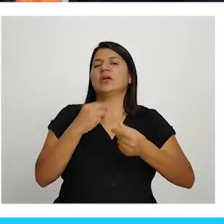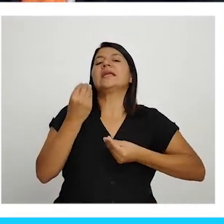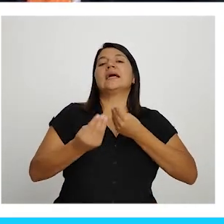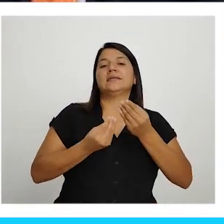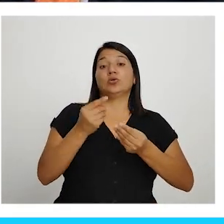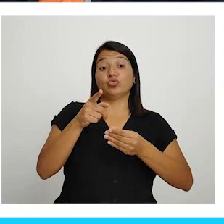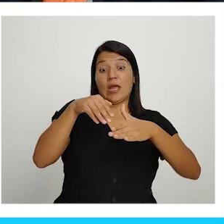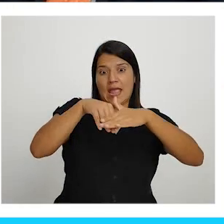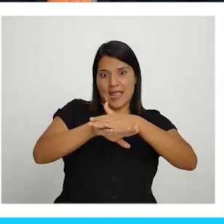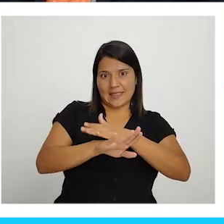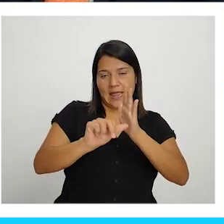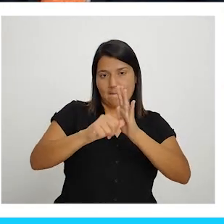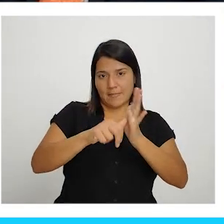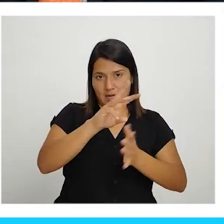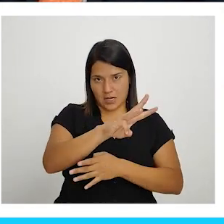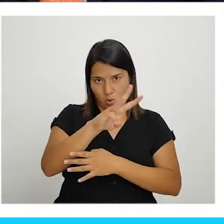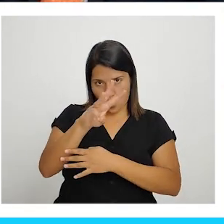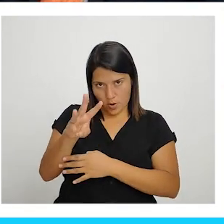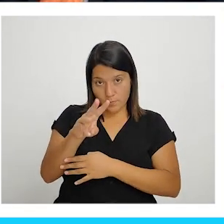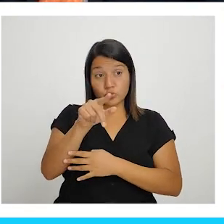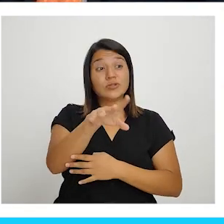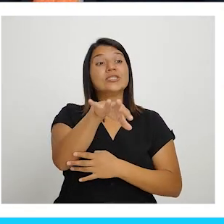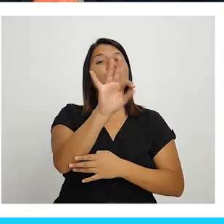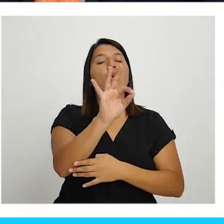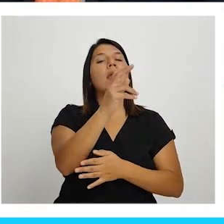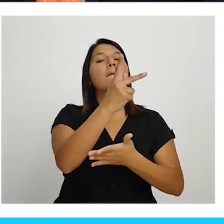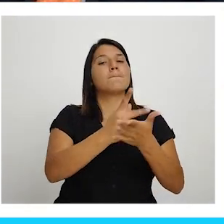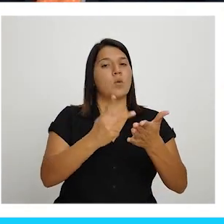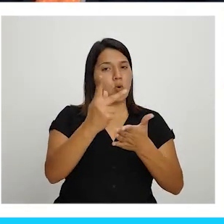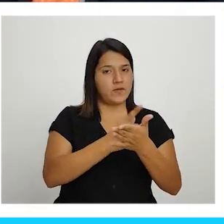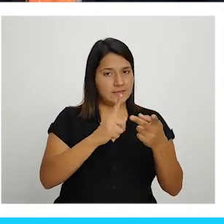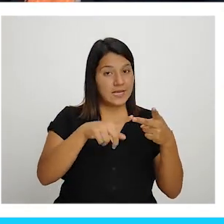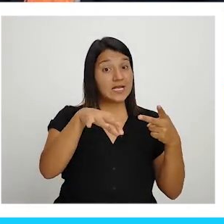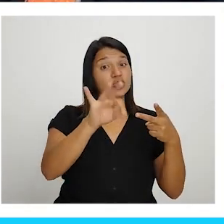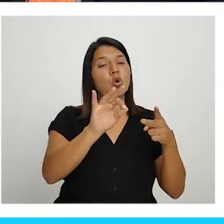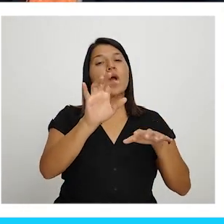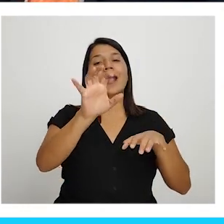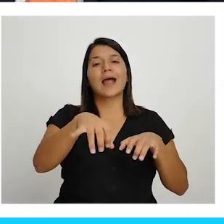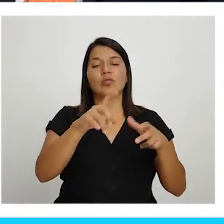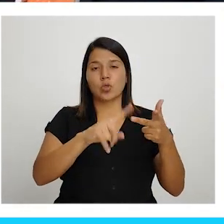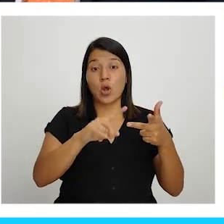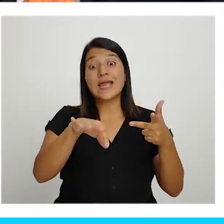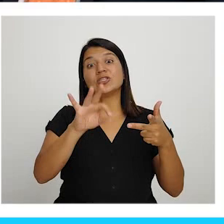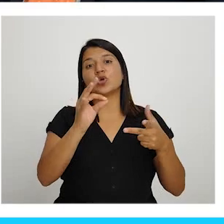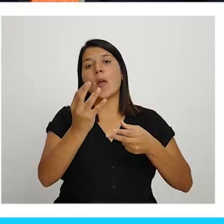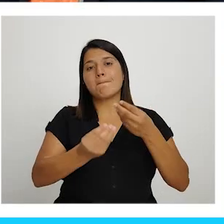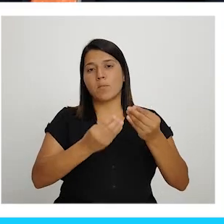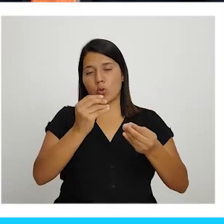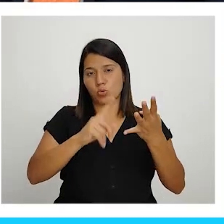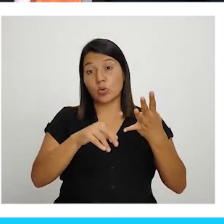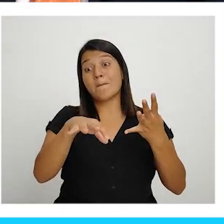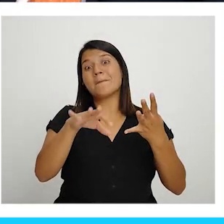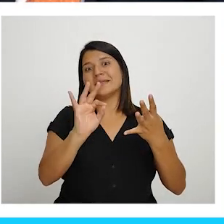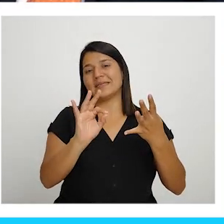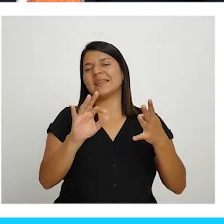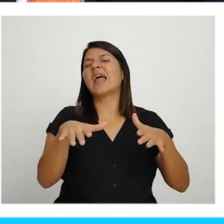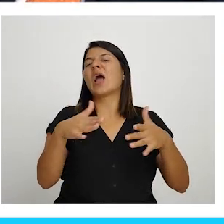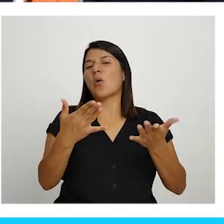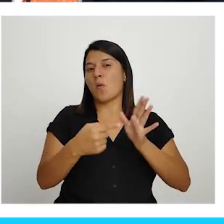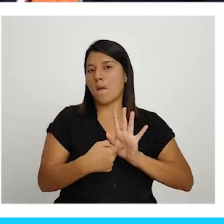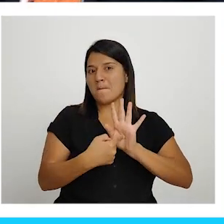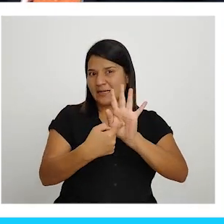dije, escoge provincia, cantón, producto y presentación, tiene que escoger esas 4